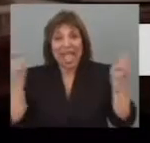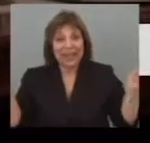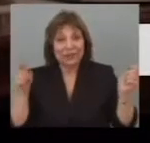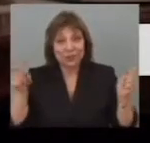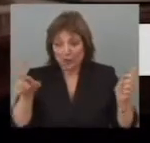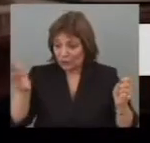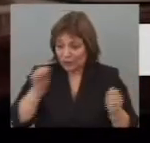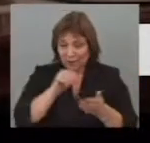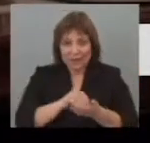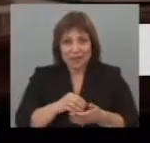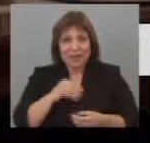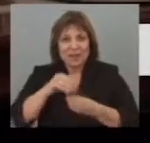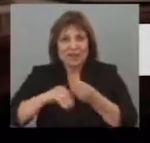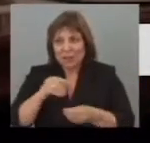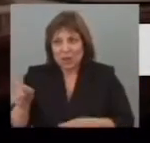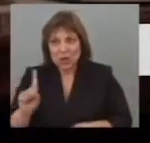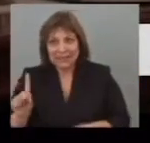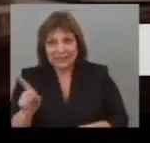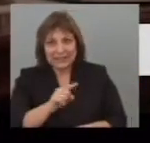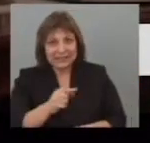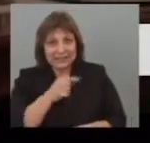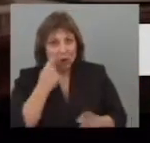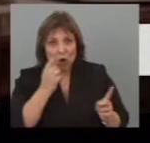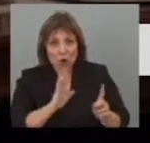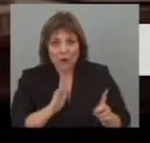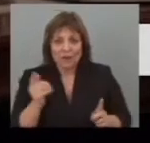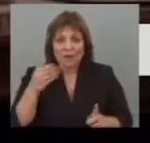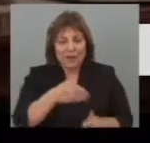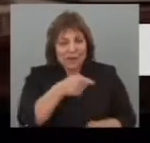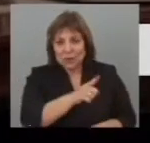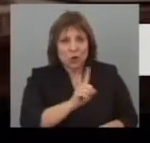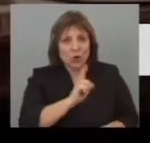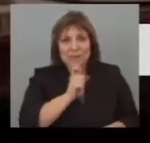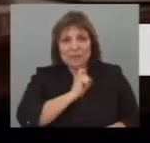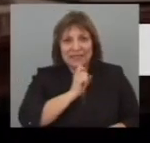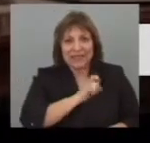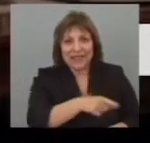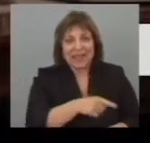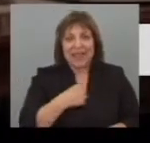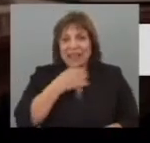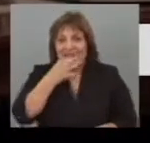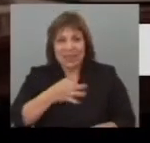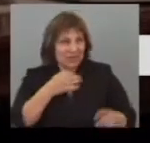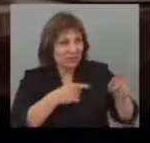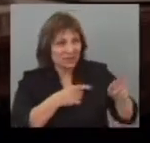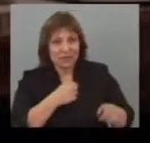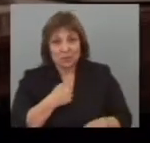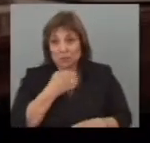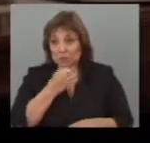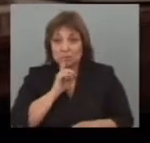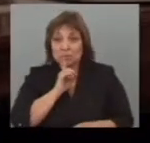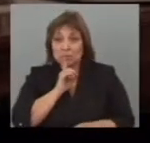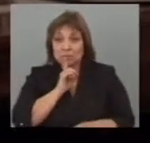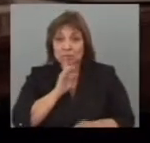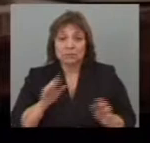Sin embargo, gente que no era familiar de esas personas venía a decirnos que eso no era así. Y que lo que decíamos nosotros, que no decíamos nada, no